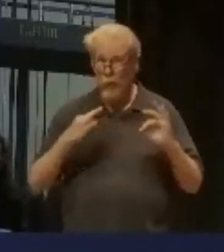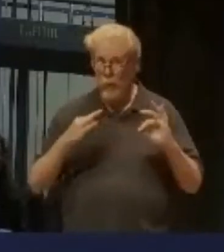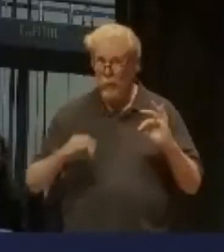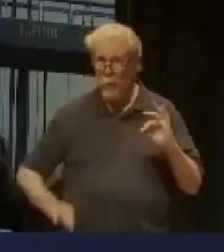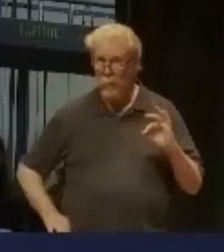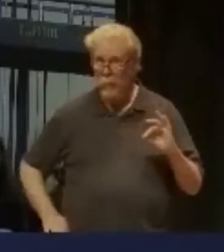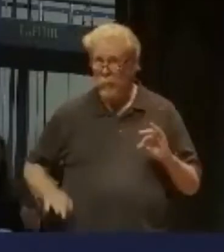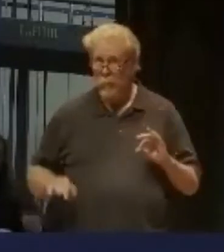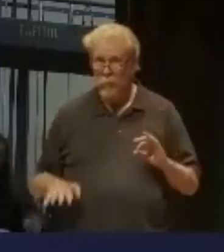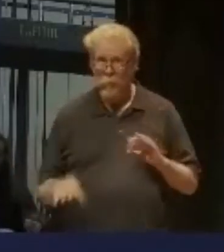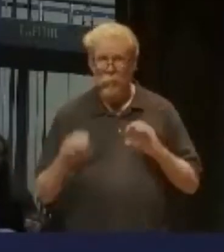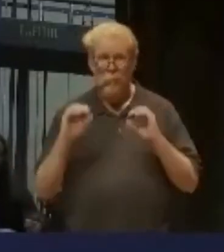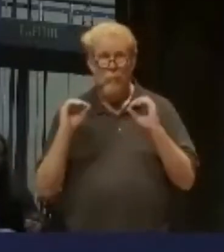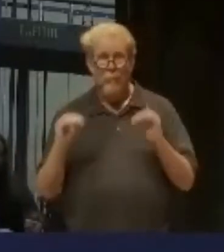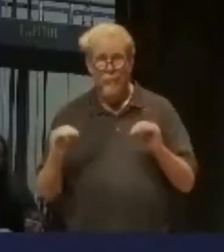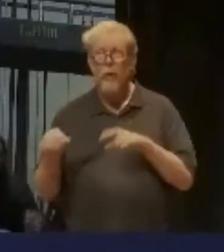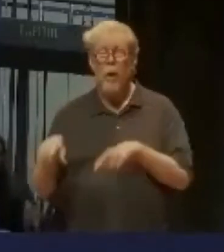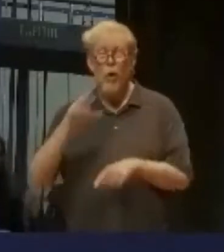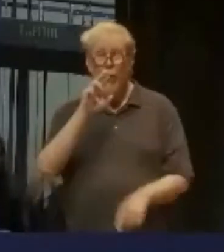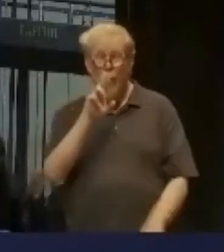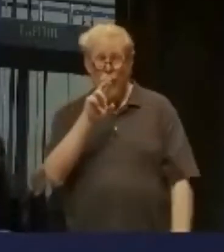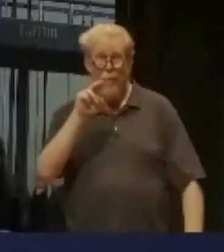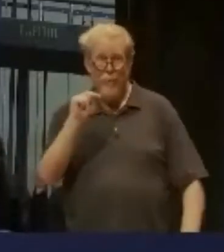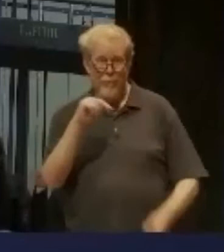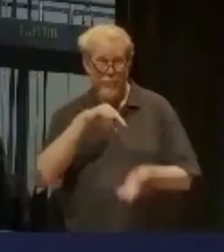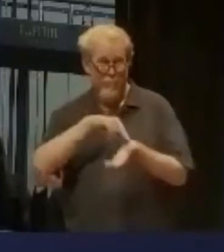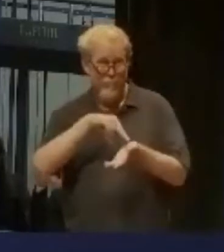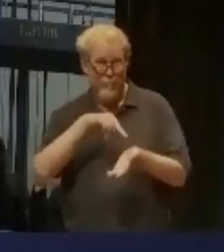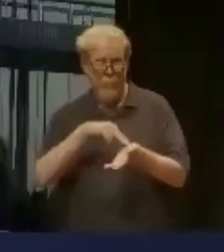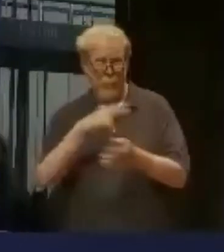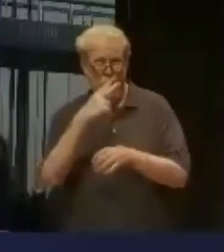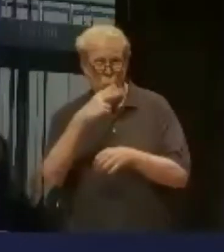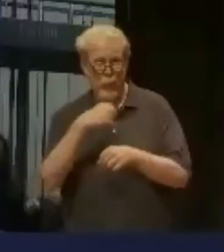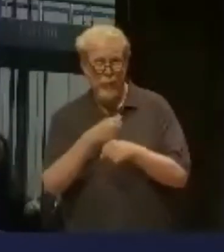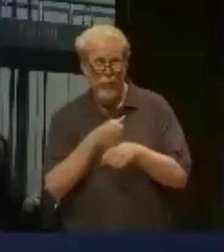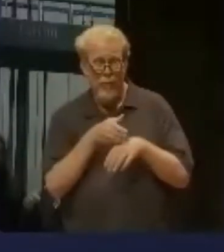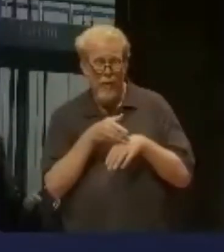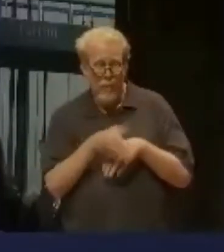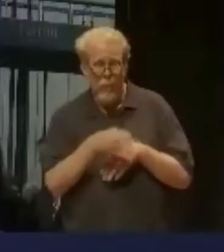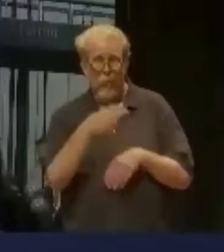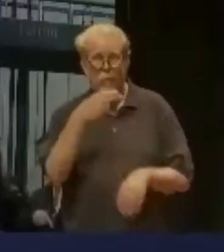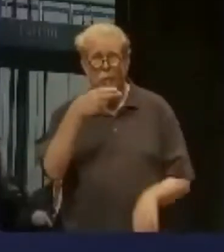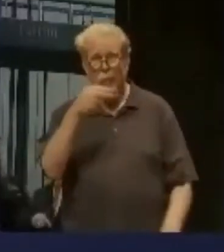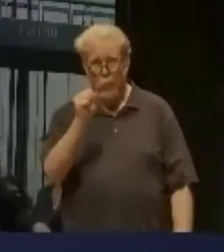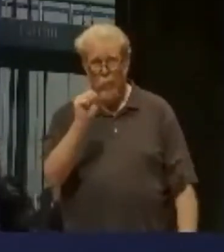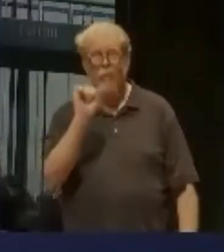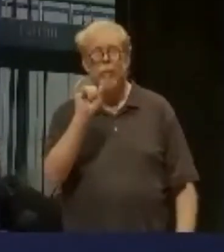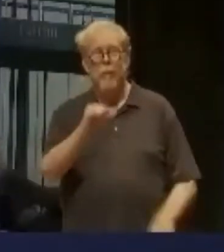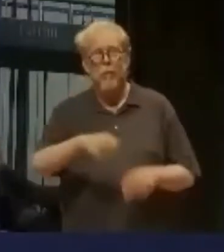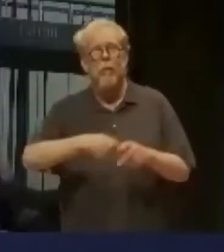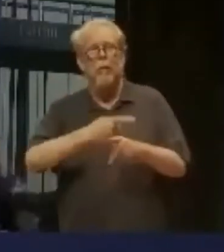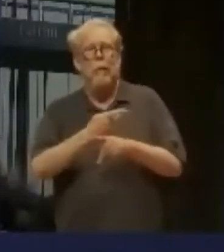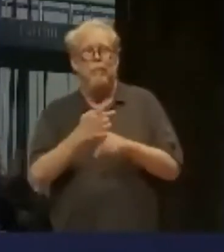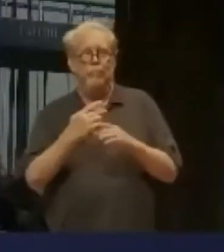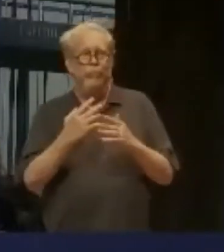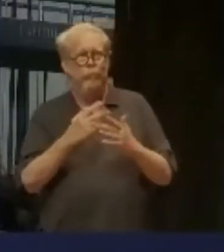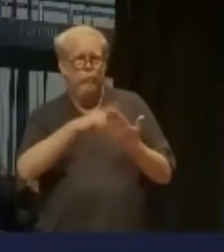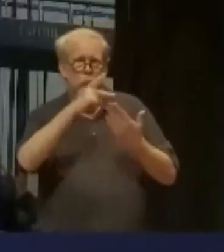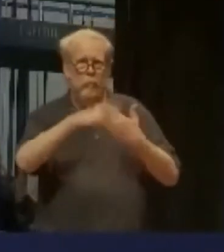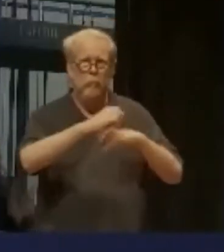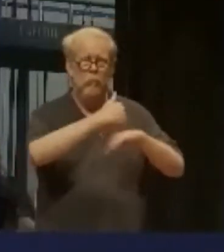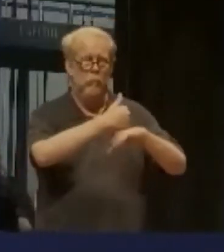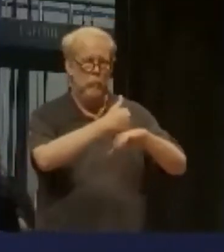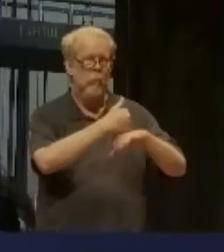completos después de 2 años. Así que después de salir del bachillerato, 2 años más y ya son enfermeros.